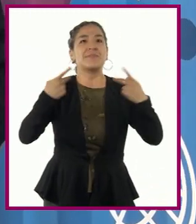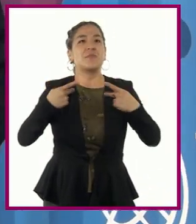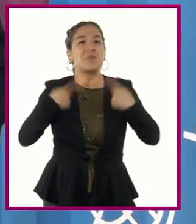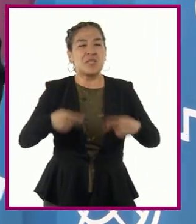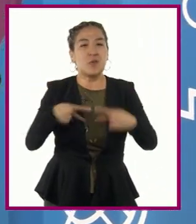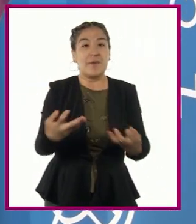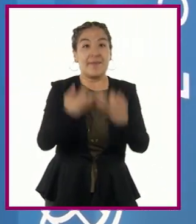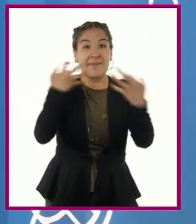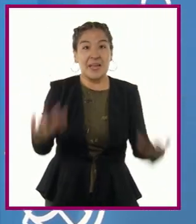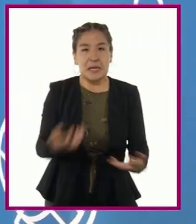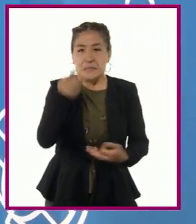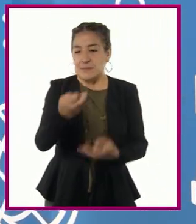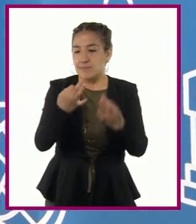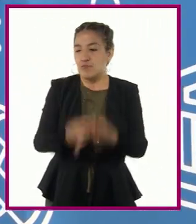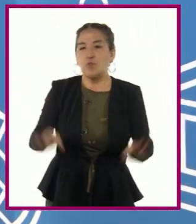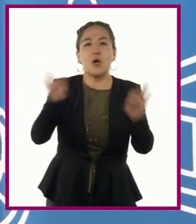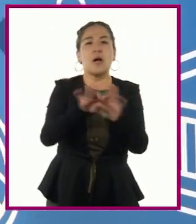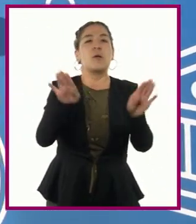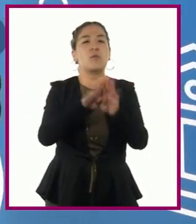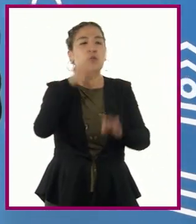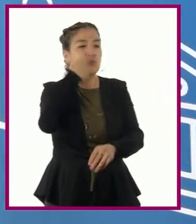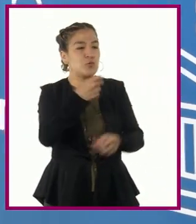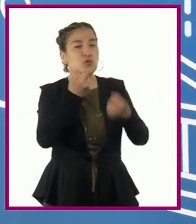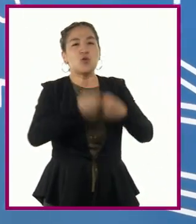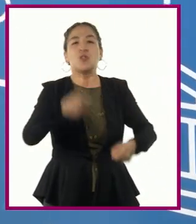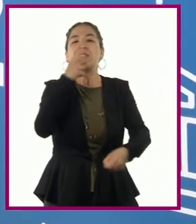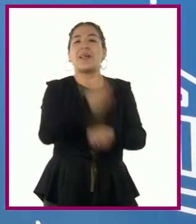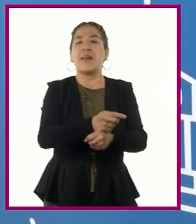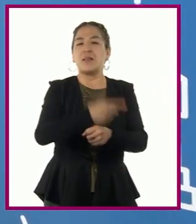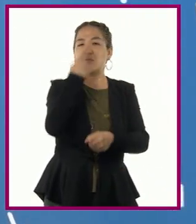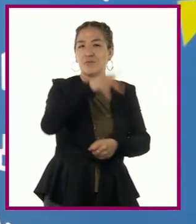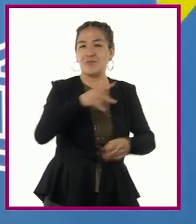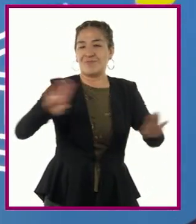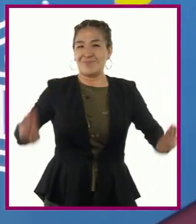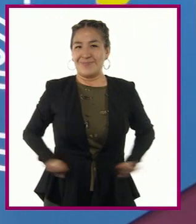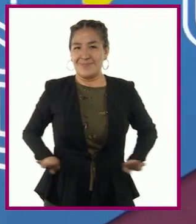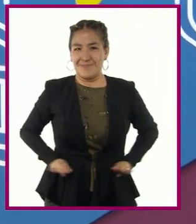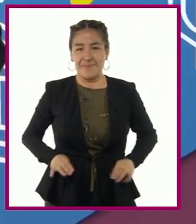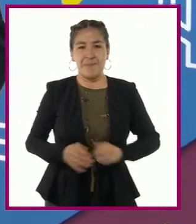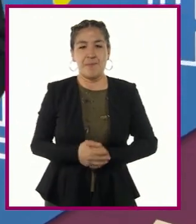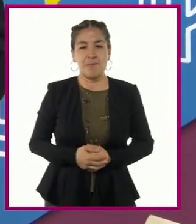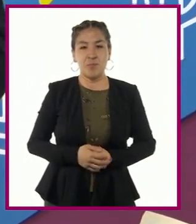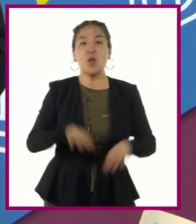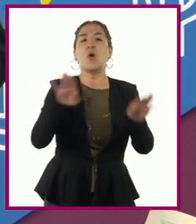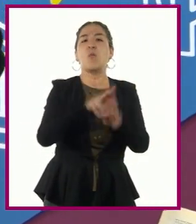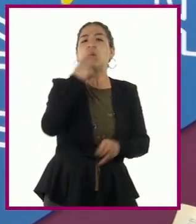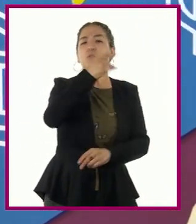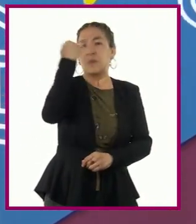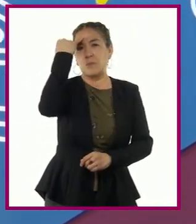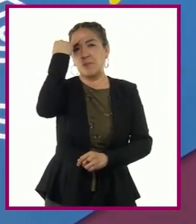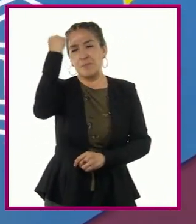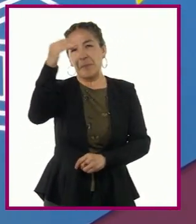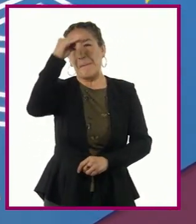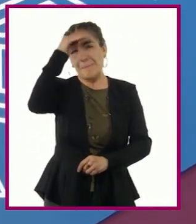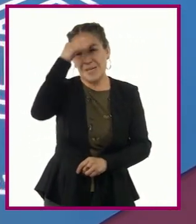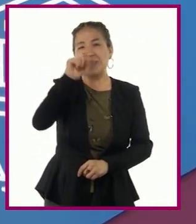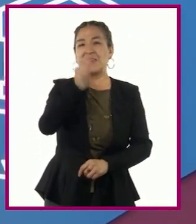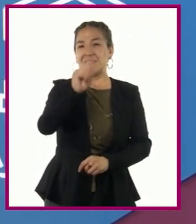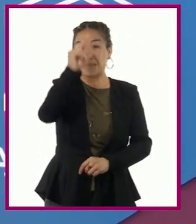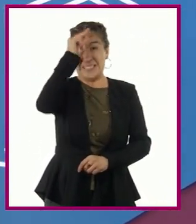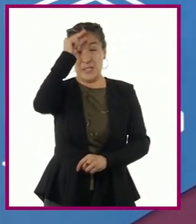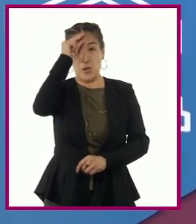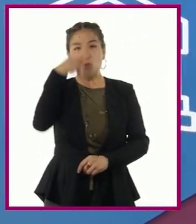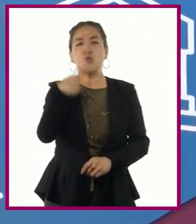son un reflejo de las sociedades. Además, siguiendo los principios del pensamiento ilustrado, las